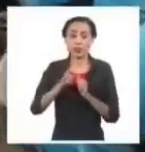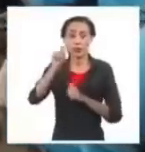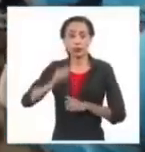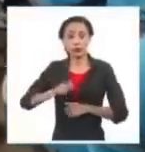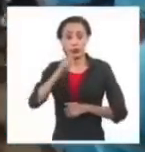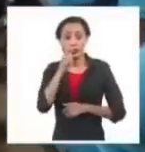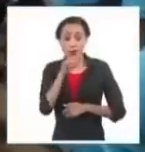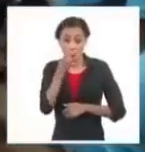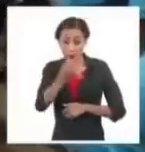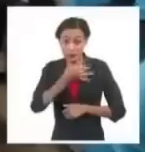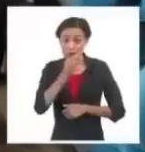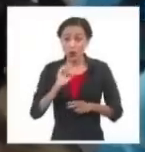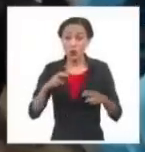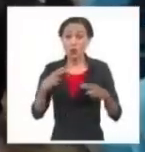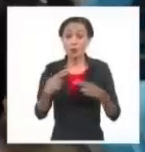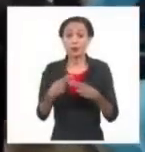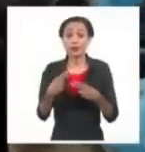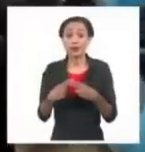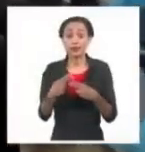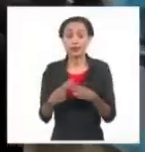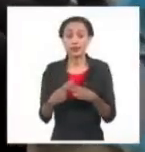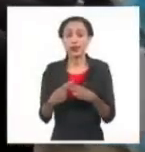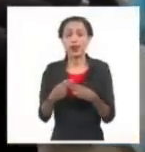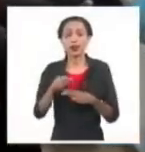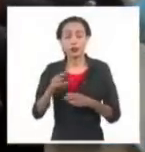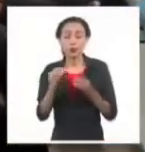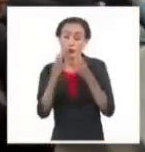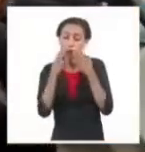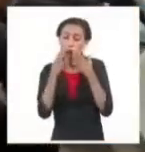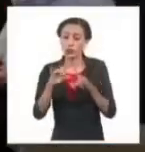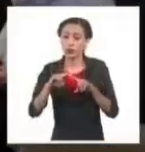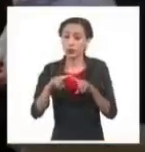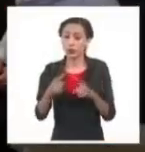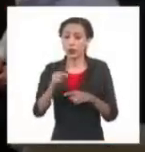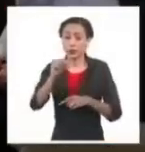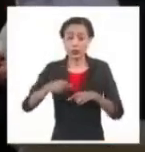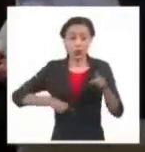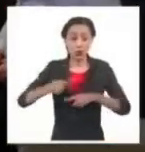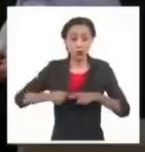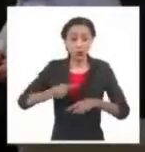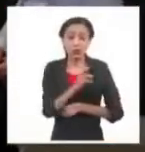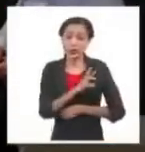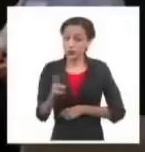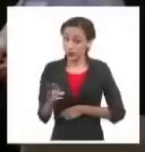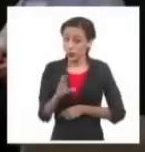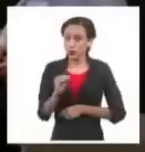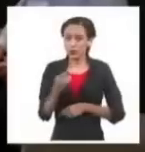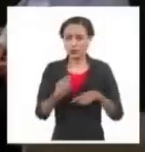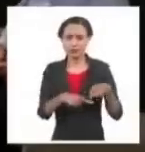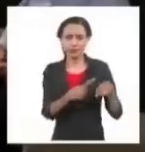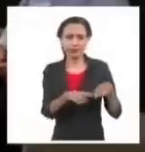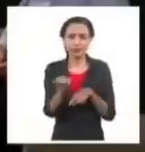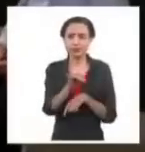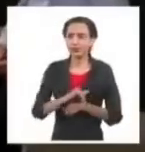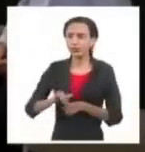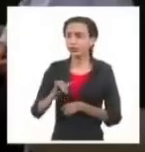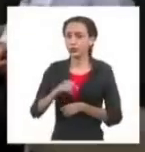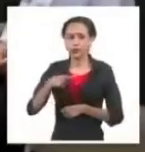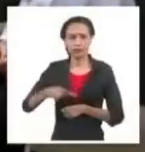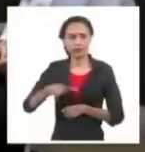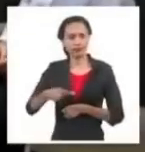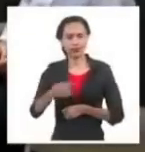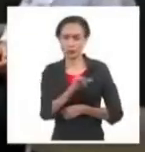dejaron claro que la competencia serán focos de atención por los enemigos de la revolución y estarán sometidos además a un constante asedio